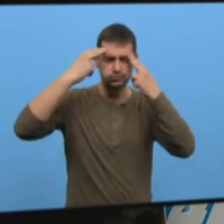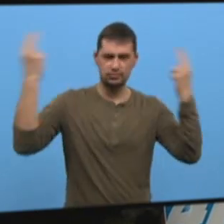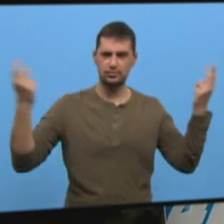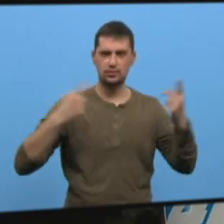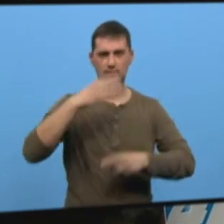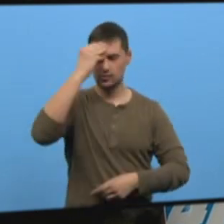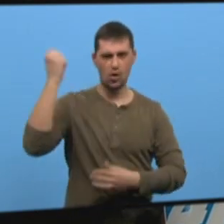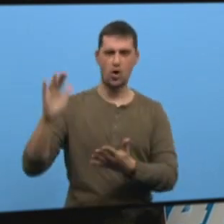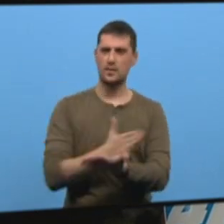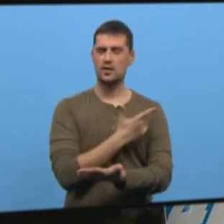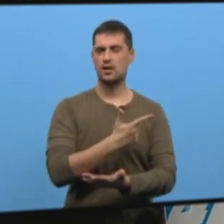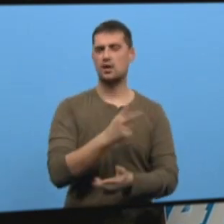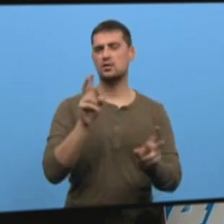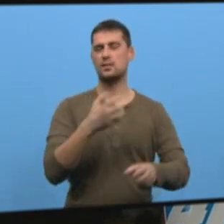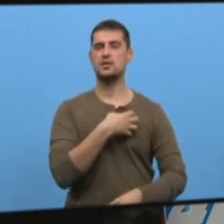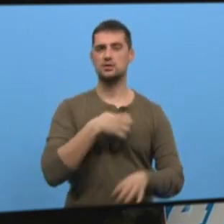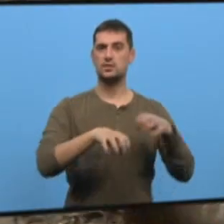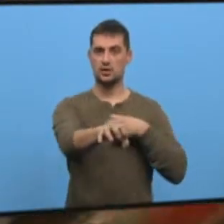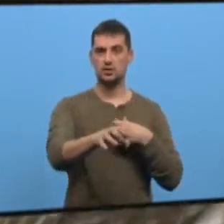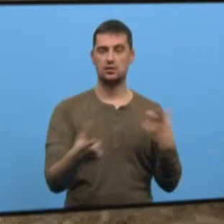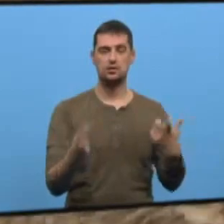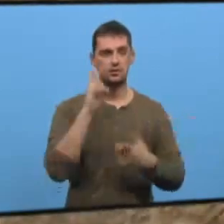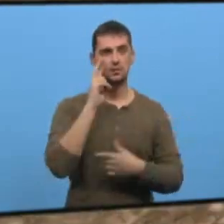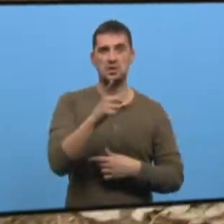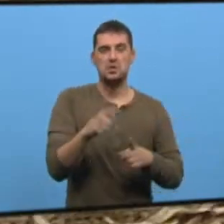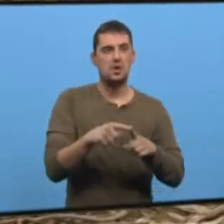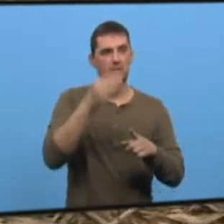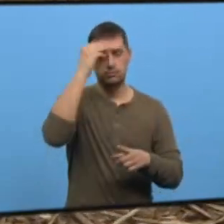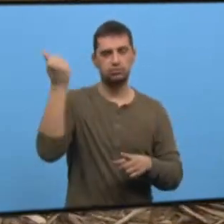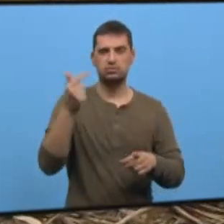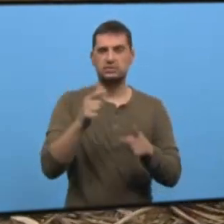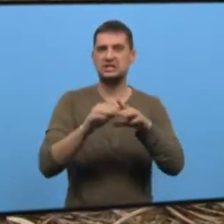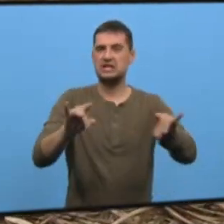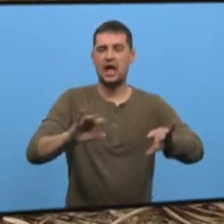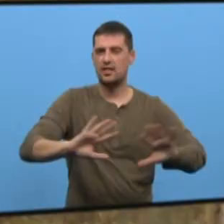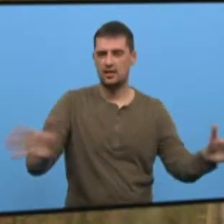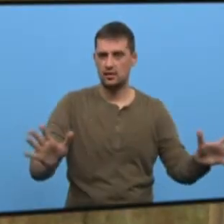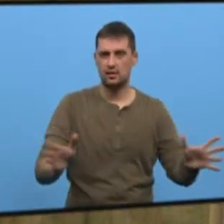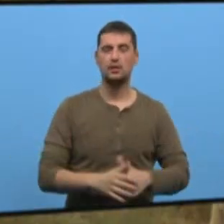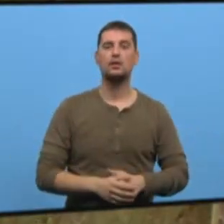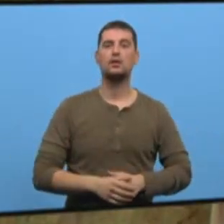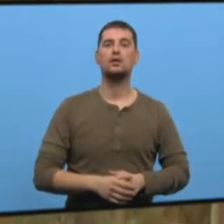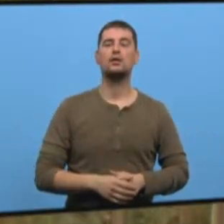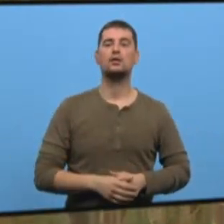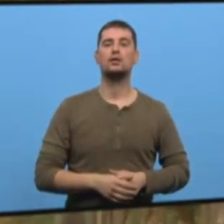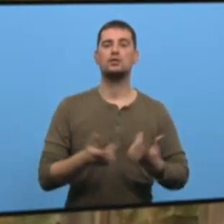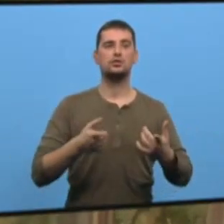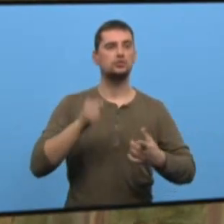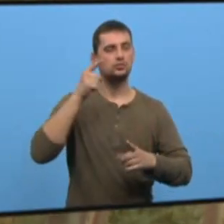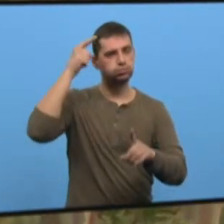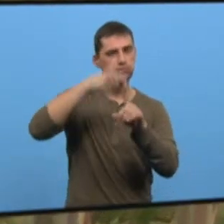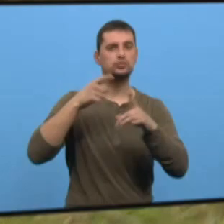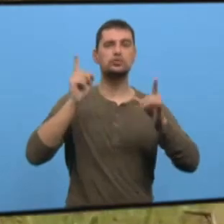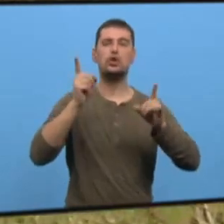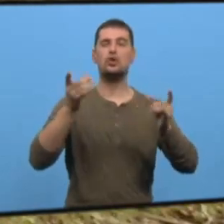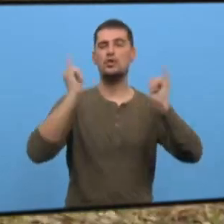transplantado ví pu como se no hua pasado nada no pensaba Eso pensaba Pues en disfrutar pasar bien